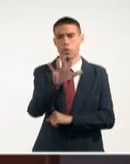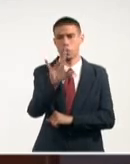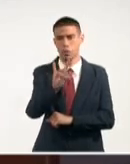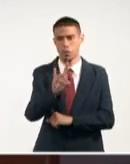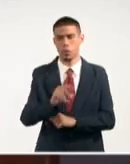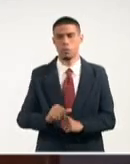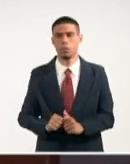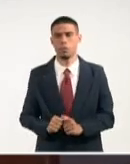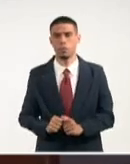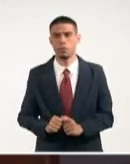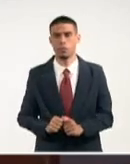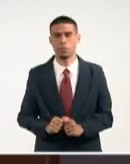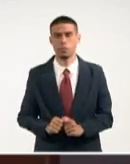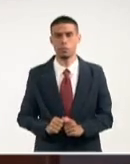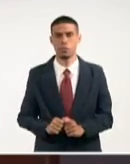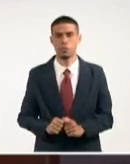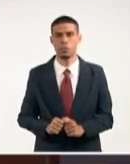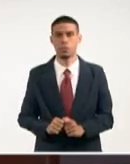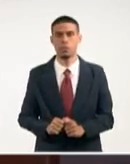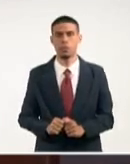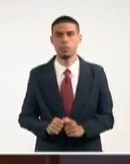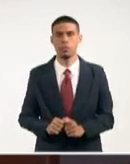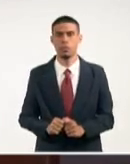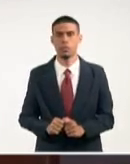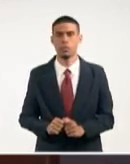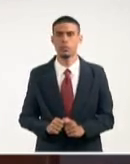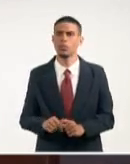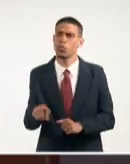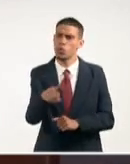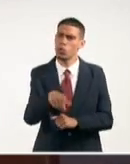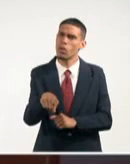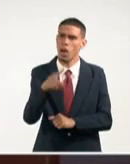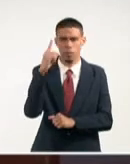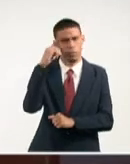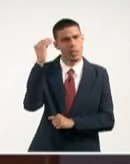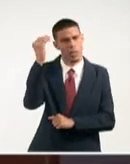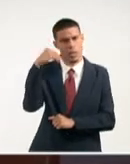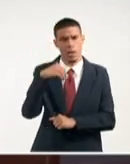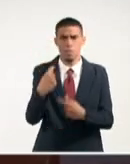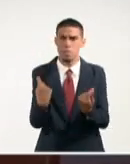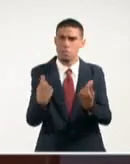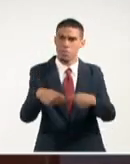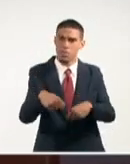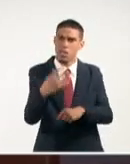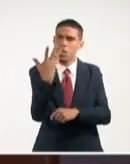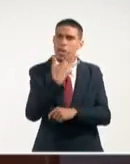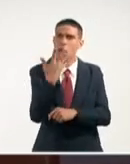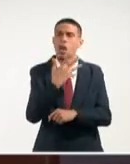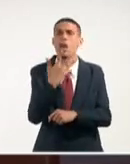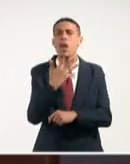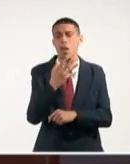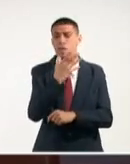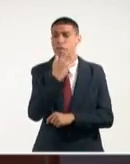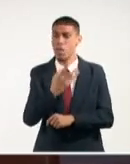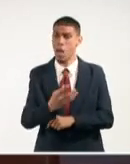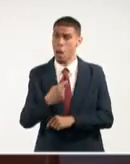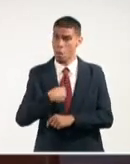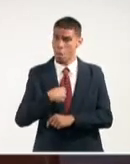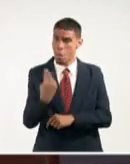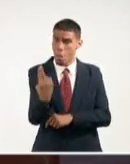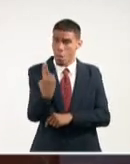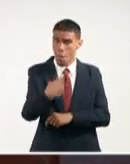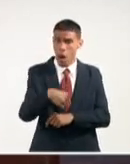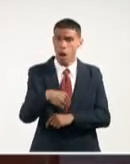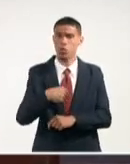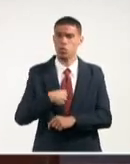1959. Como muchos saben, por decisión del comandante en jefe, yo